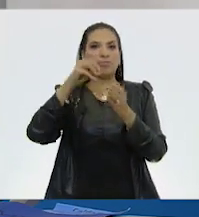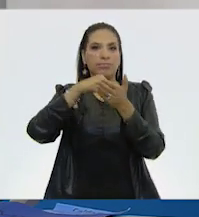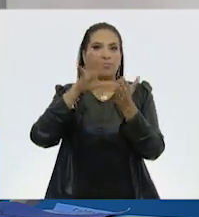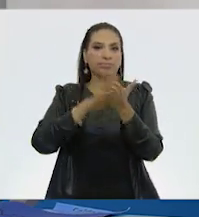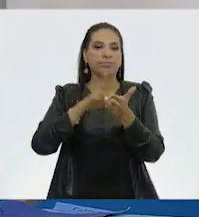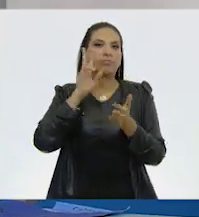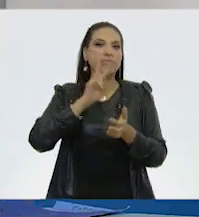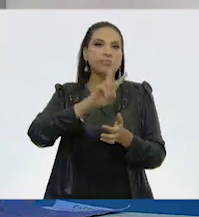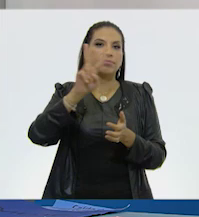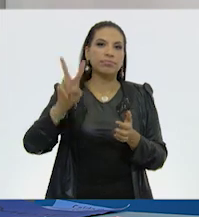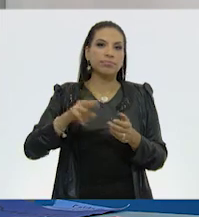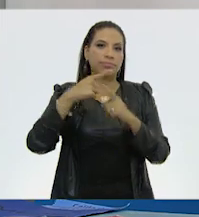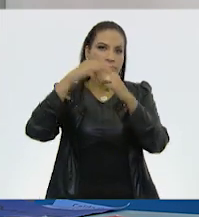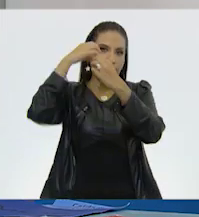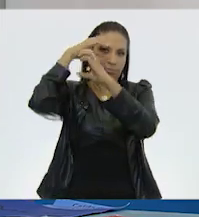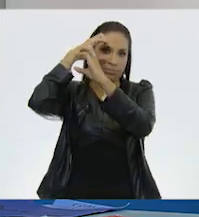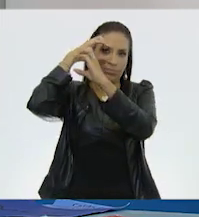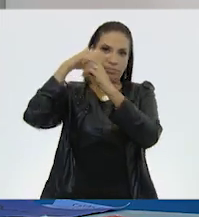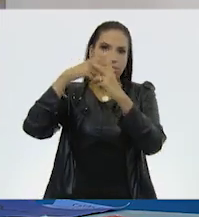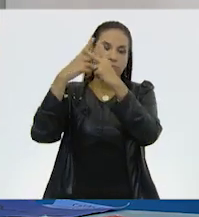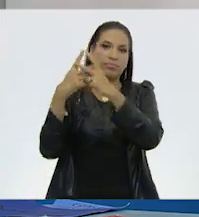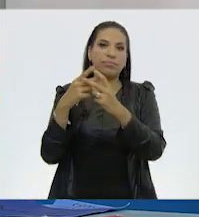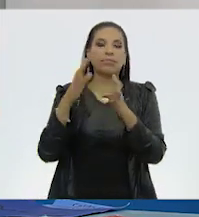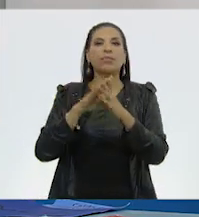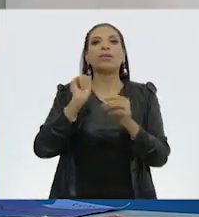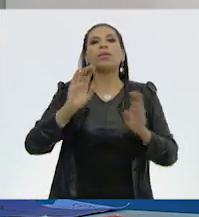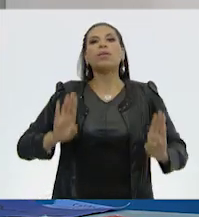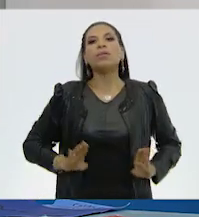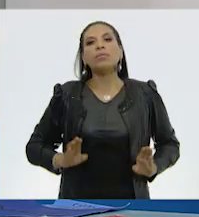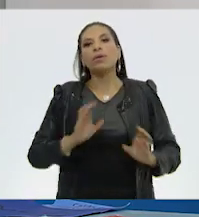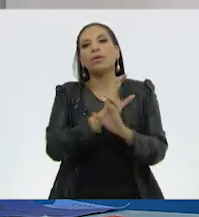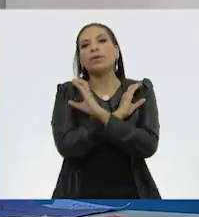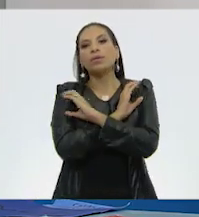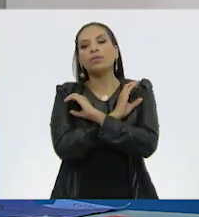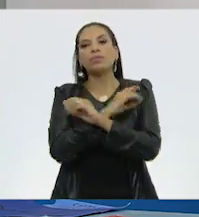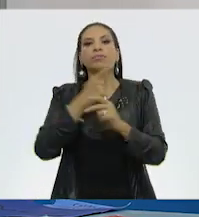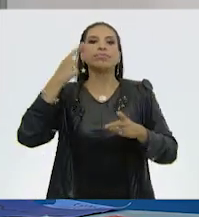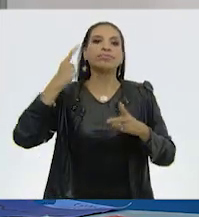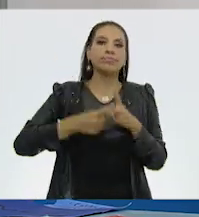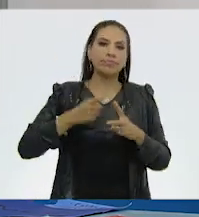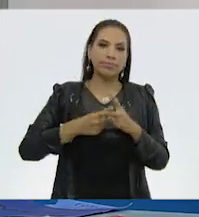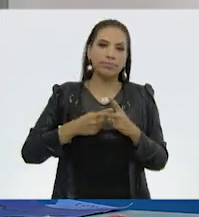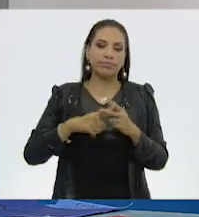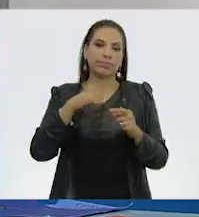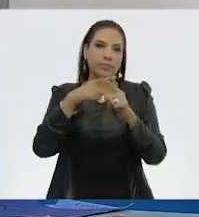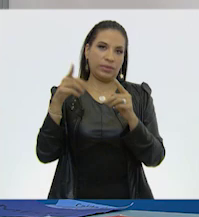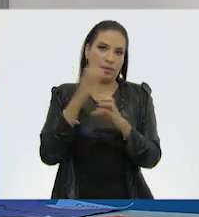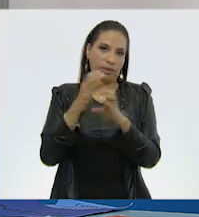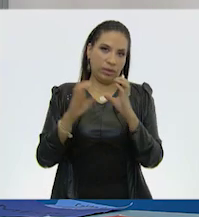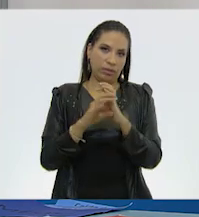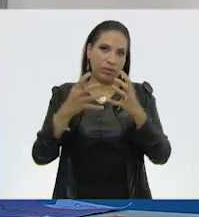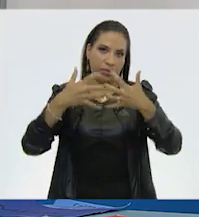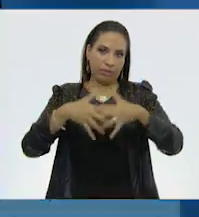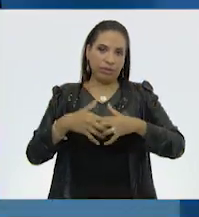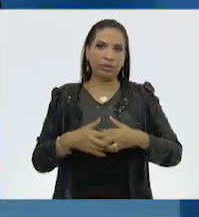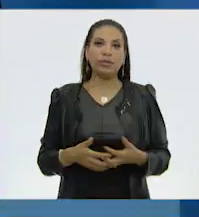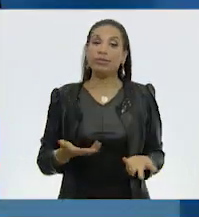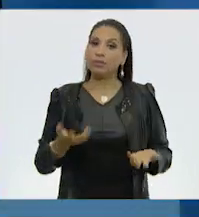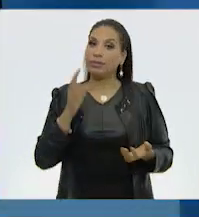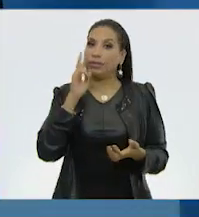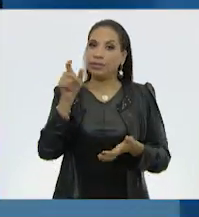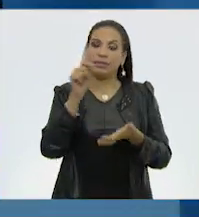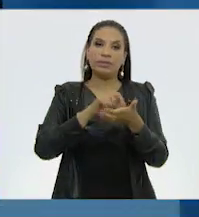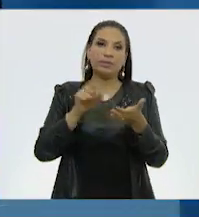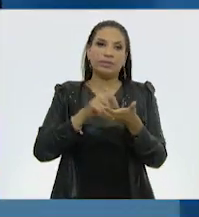sus observaciones astronómicas, códigos de conducta, operaciones matemáticas, entre otras funciones. Sin duda,